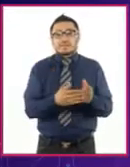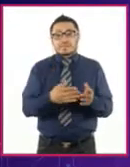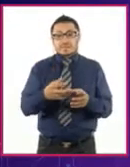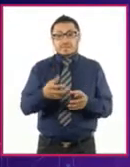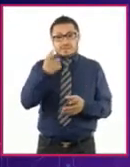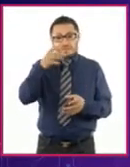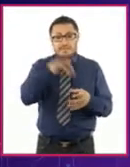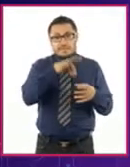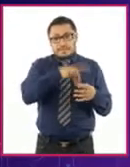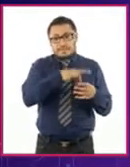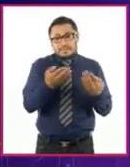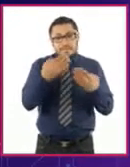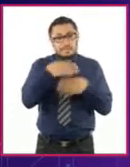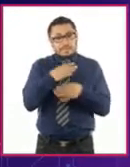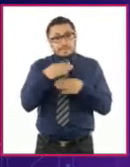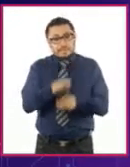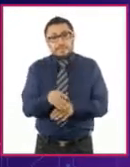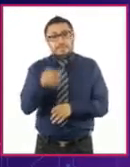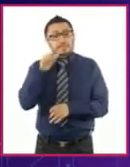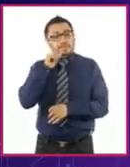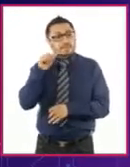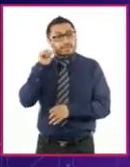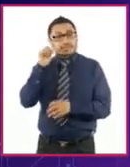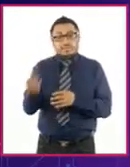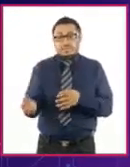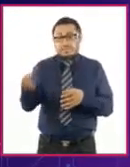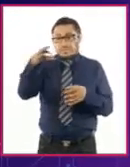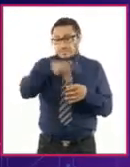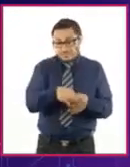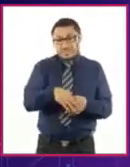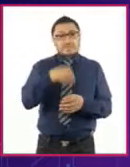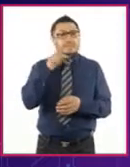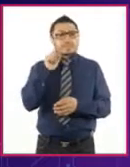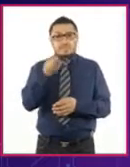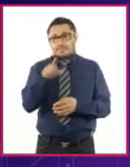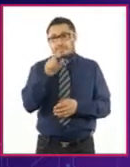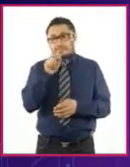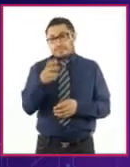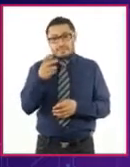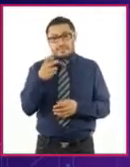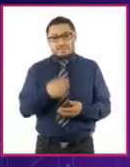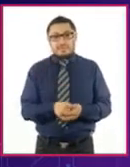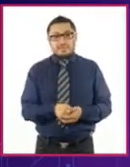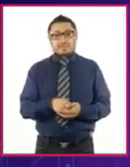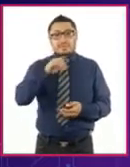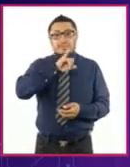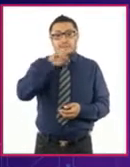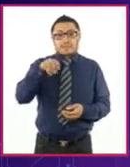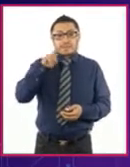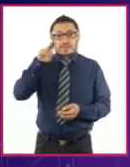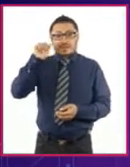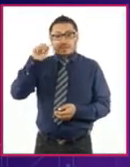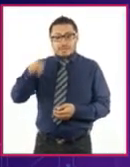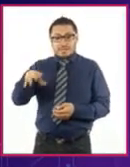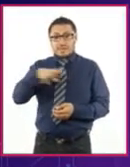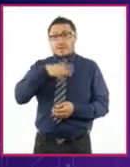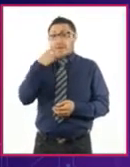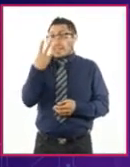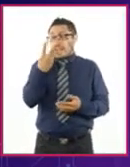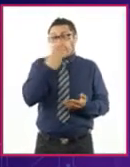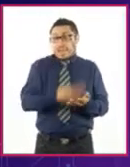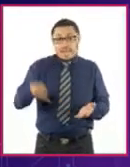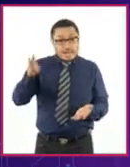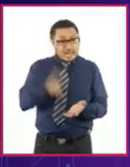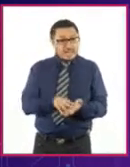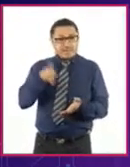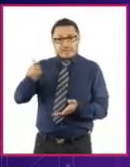cuenta bancaria y ayer hizo un depósito de cierta cantidad. Juan tenía en su cuenta el triple de lo que Julieta